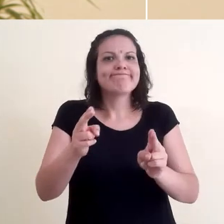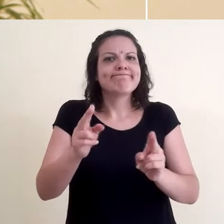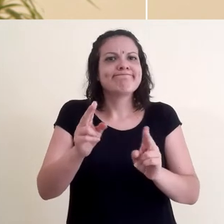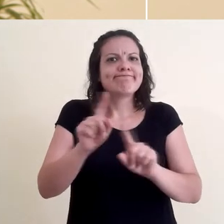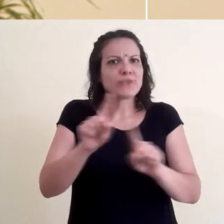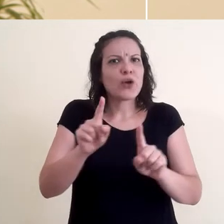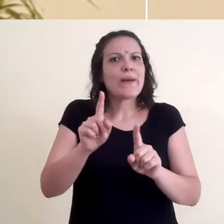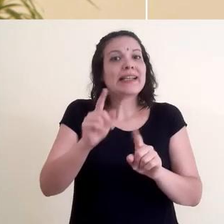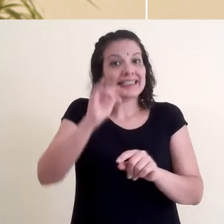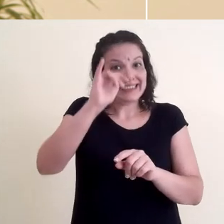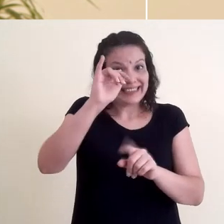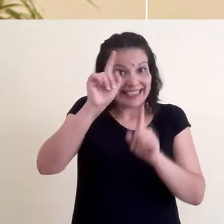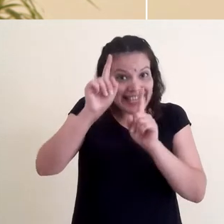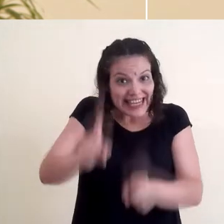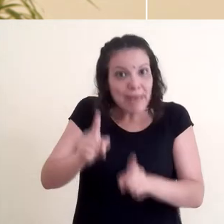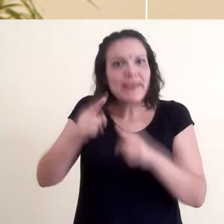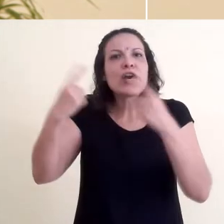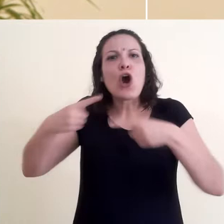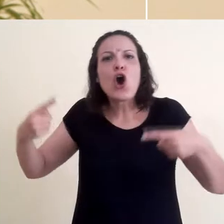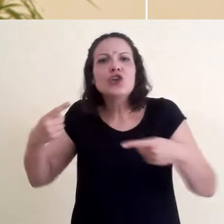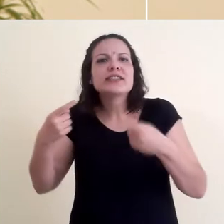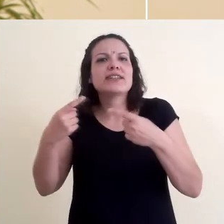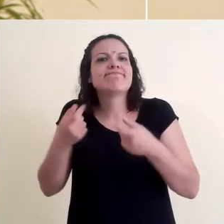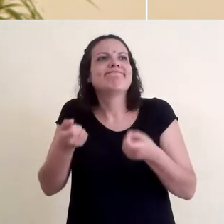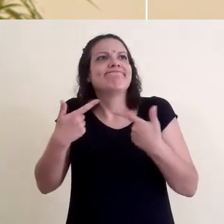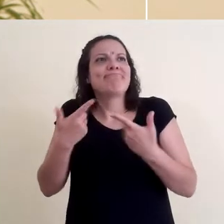que no son pérdidas en lo real.